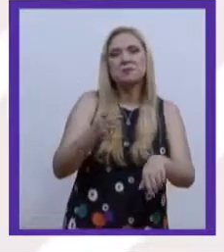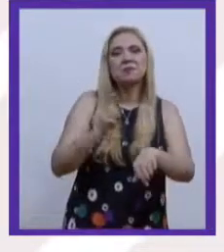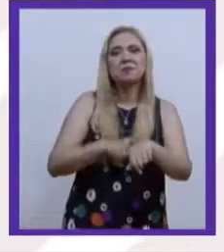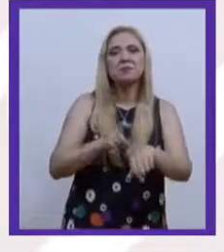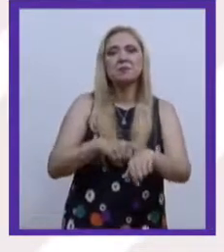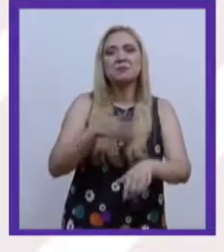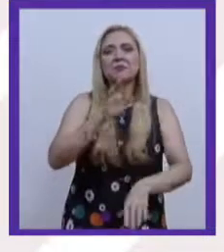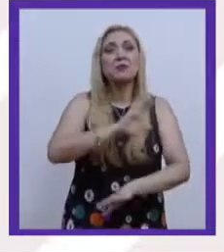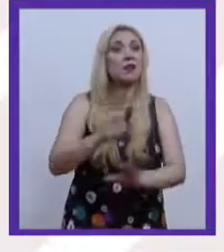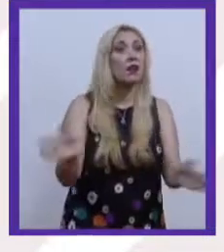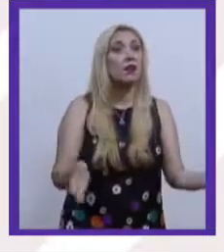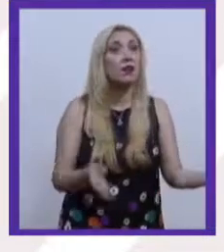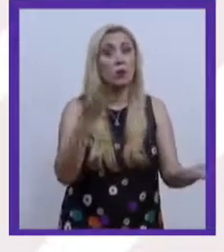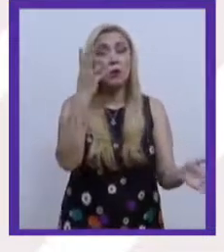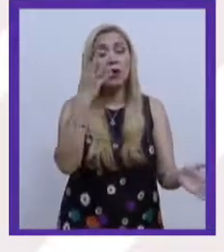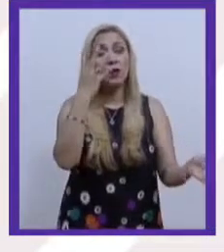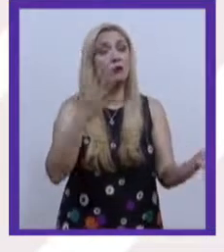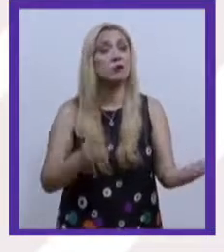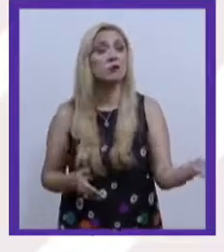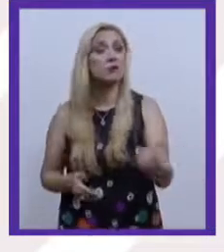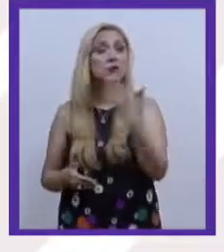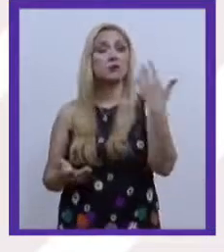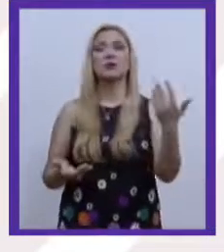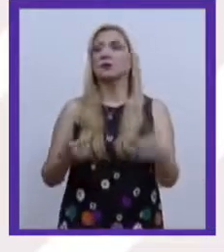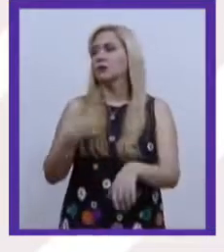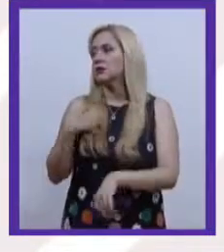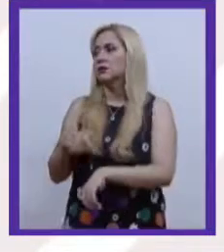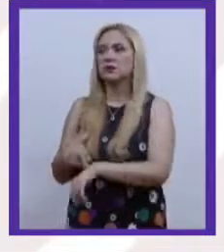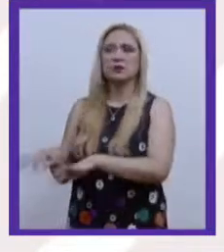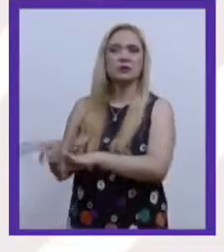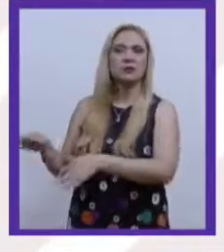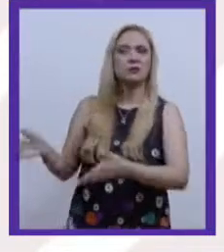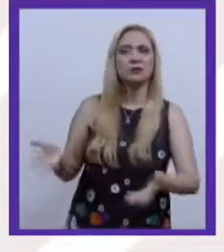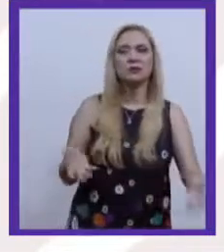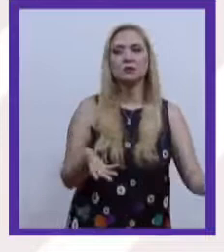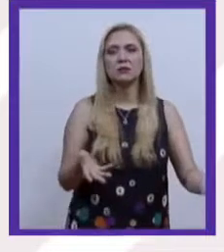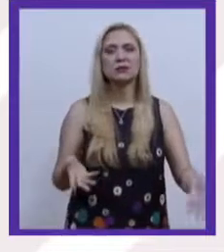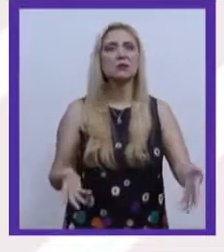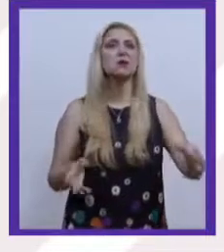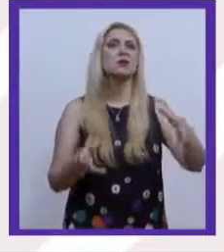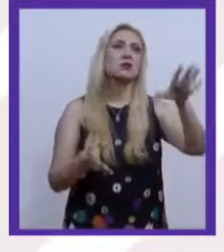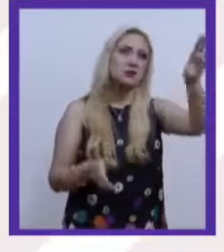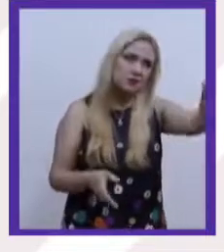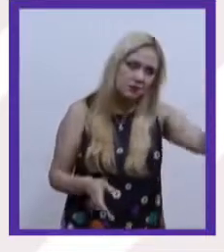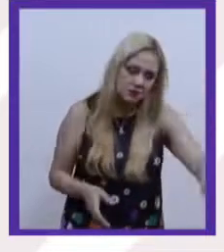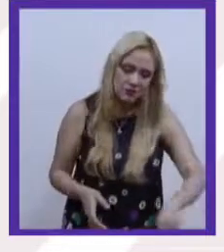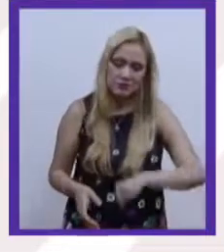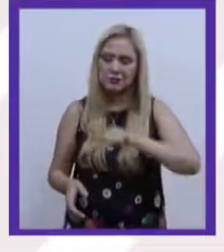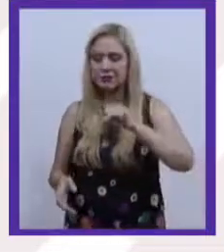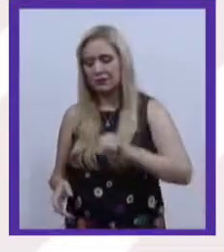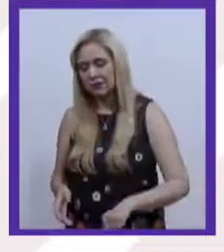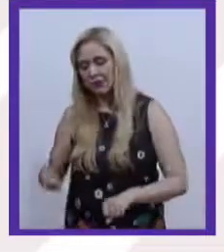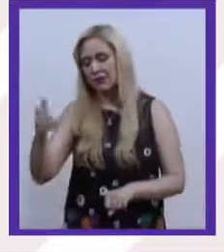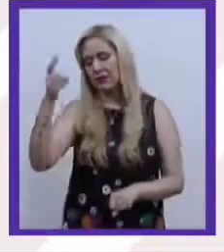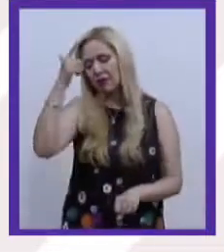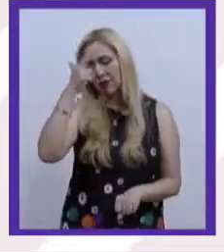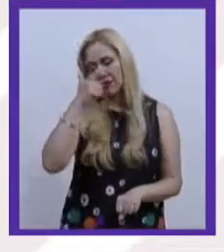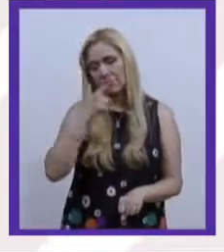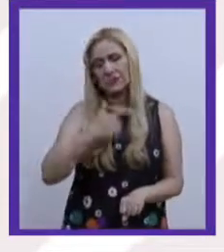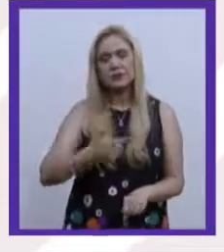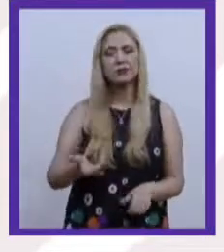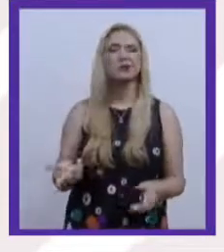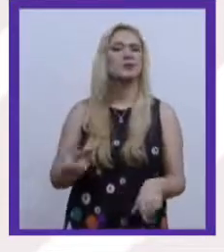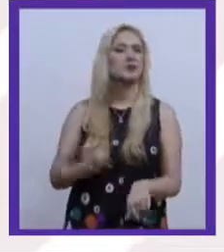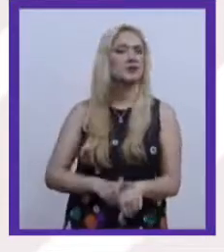porque terminan a las 4 de la tarde, si tienen horario extendido, que tú como pagas extras hasta las 7 de la noche, pero los horarios